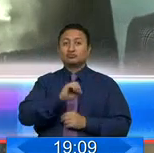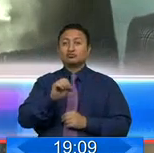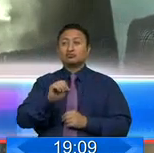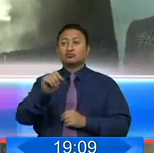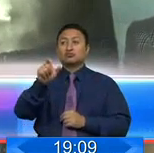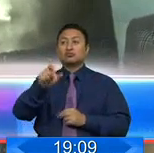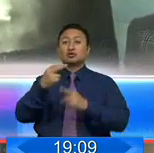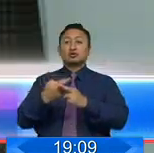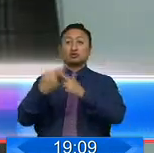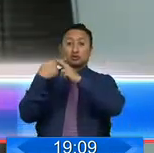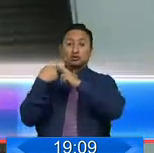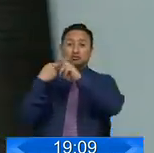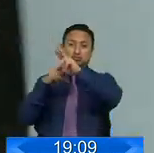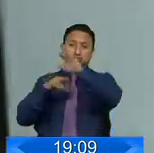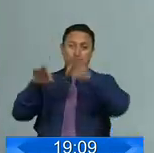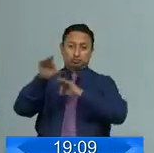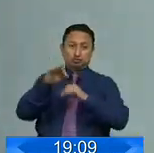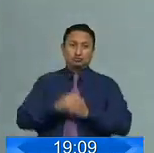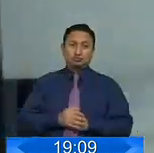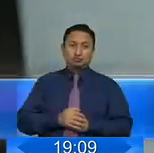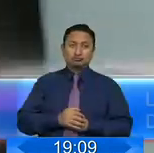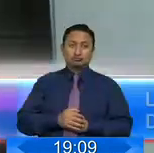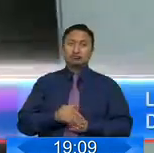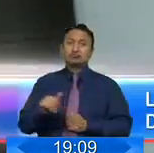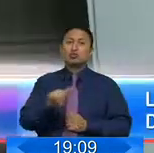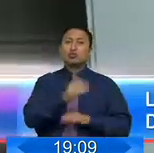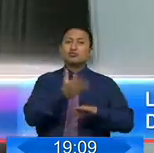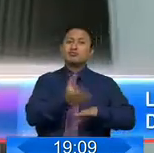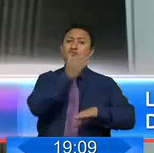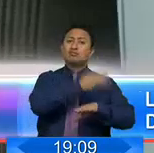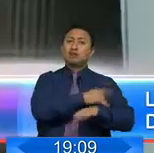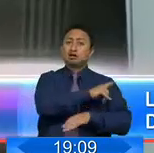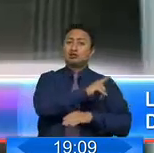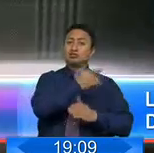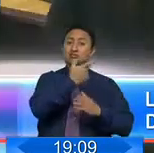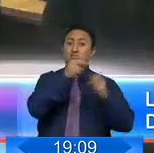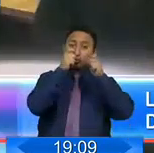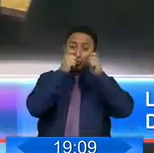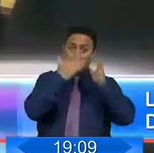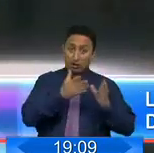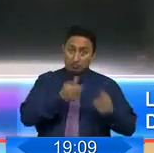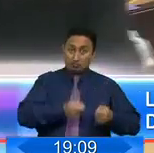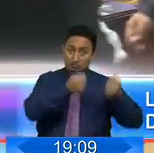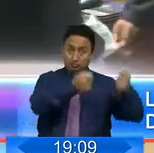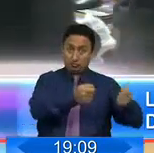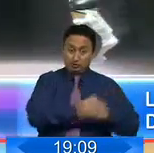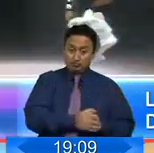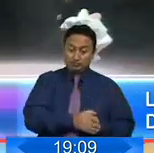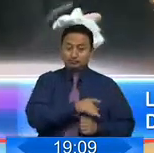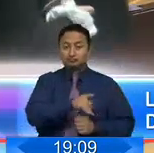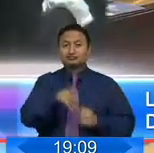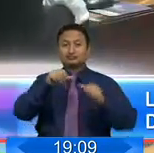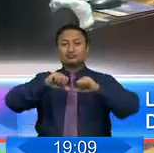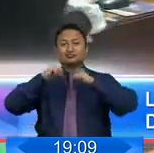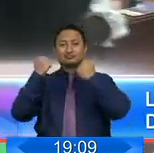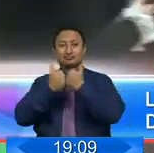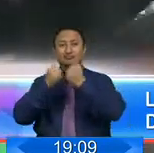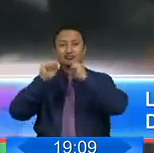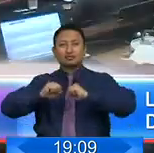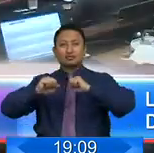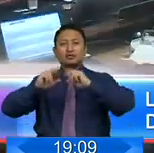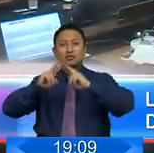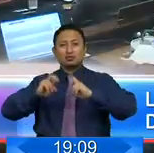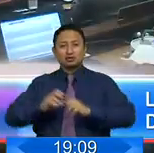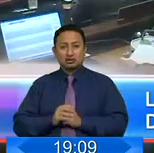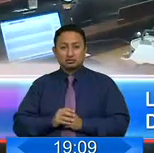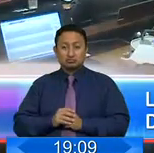de funciones. Son los mismos documentos que la víspera habían entregado en la fiscalía. El objetivo es que dentro de la asamblea se investigue el caso y si se